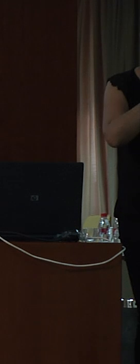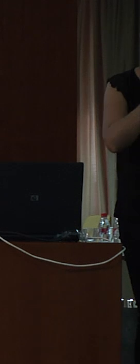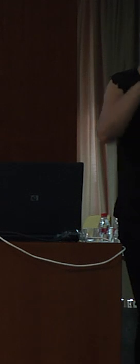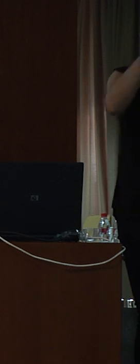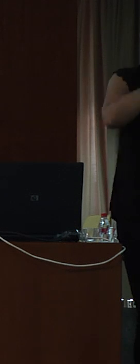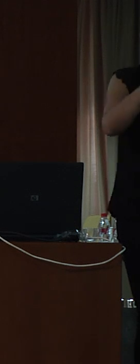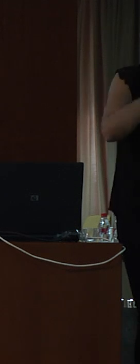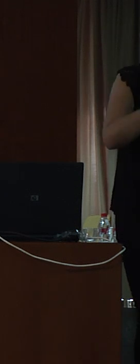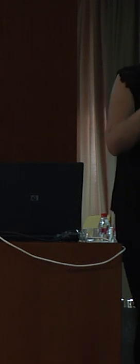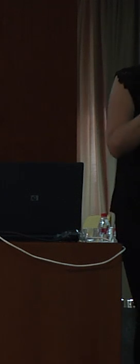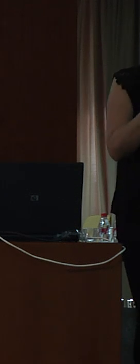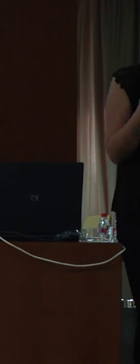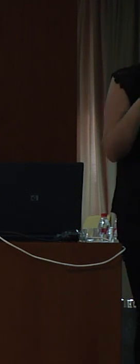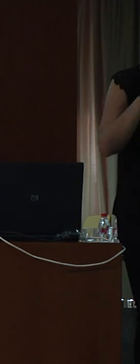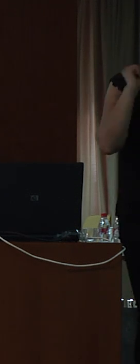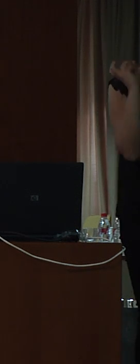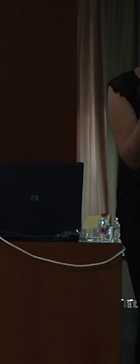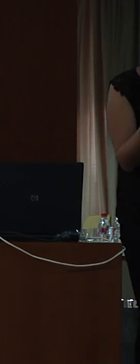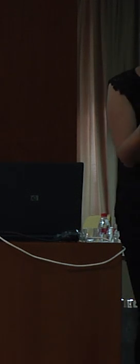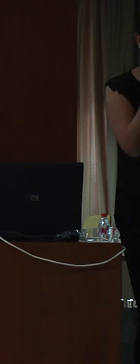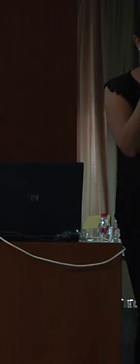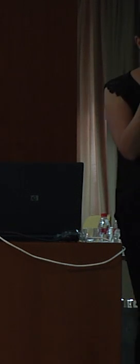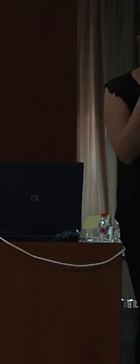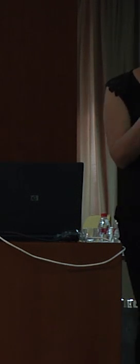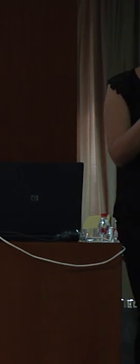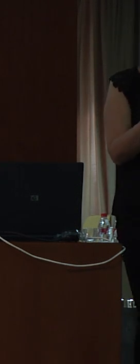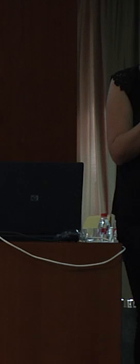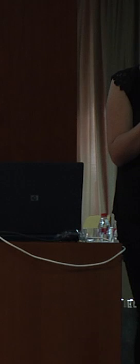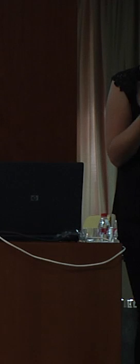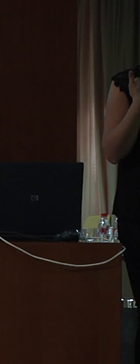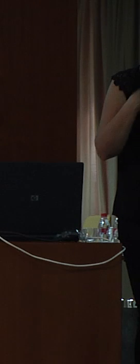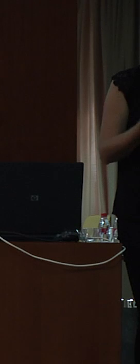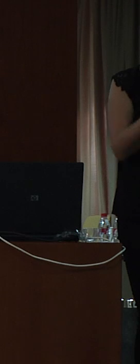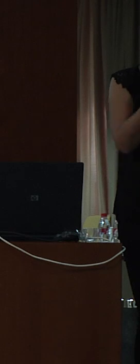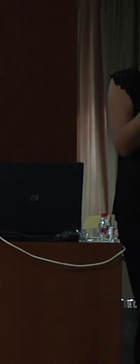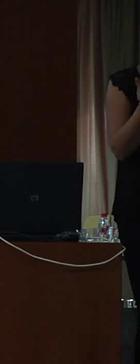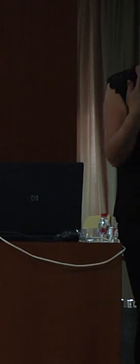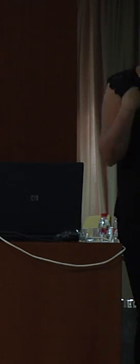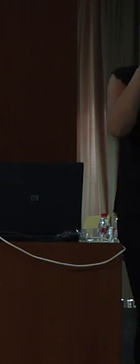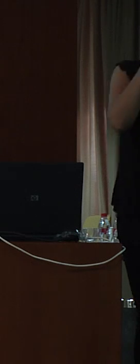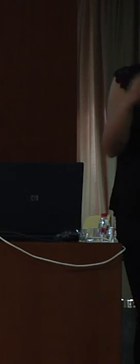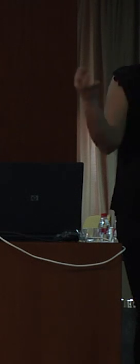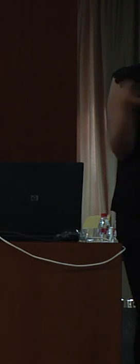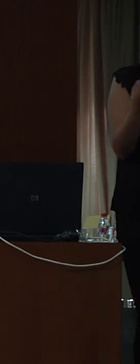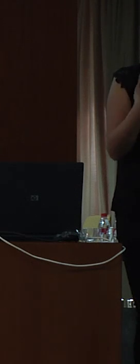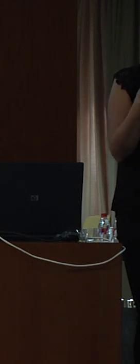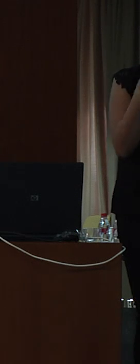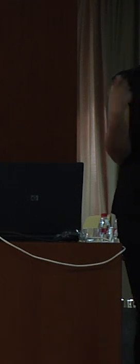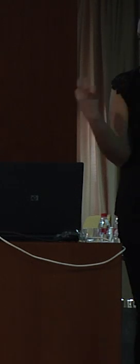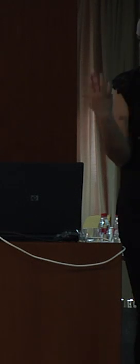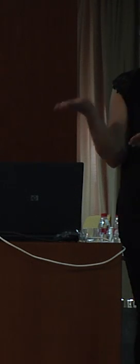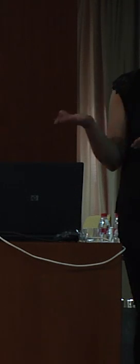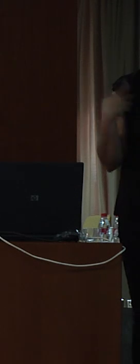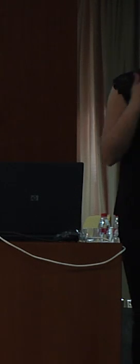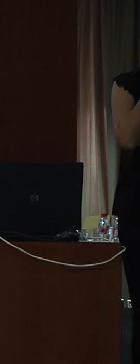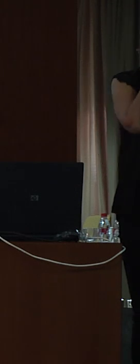dolectina, el nolotil. Ya no sé ni qué tomar. Entonces yo lo que le quería preguntar no viene a lo